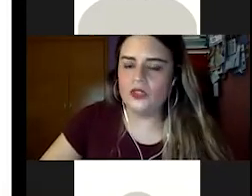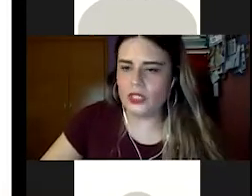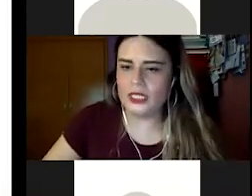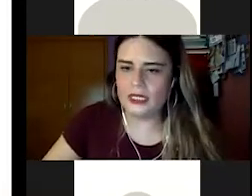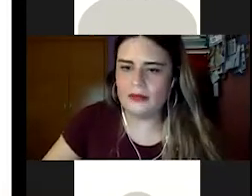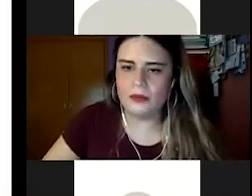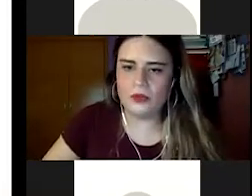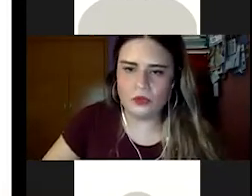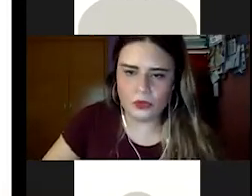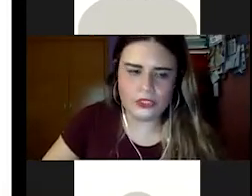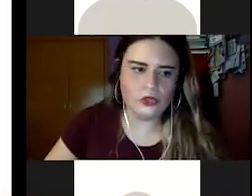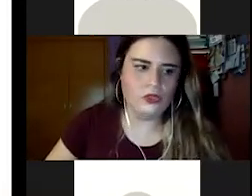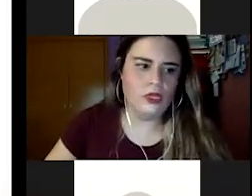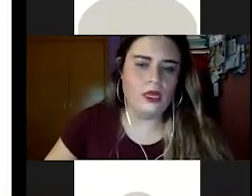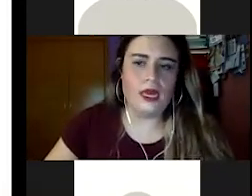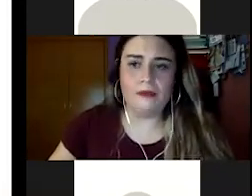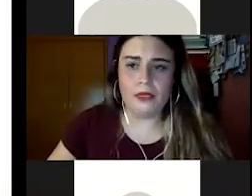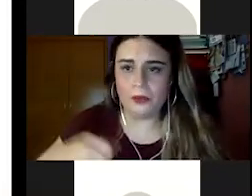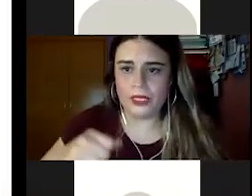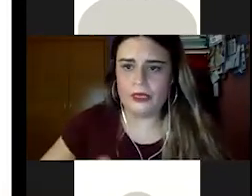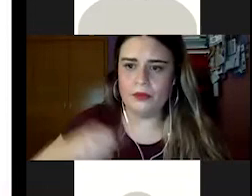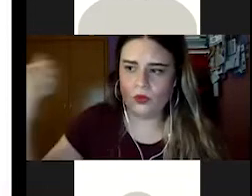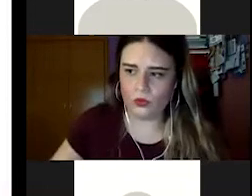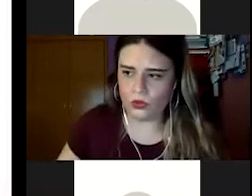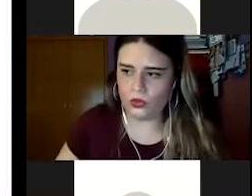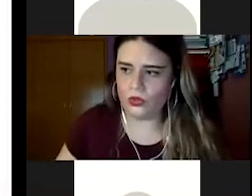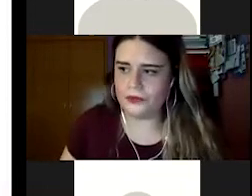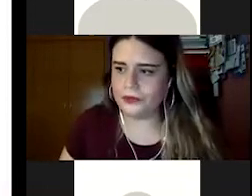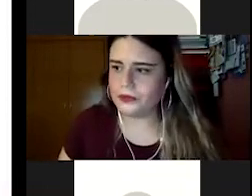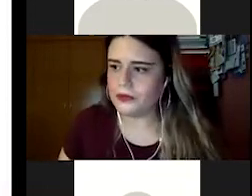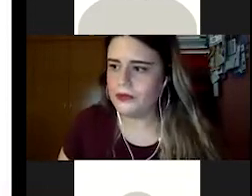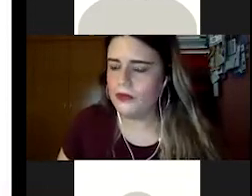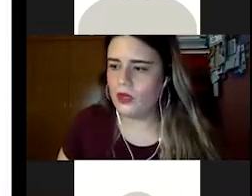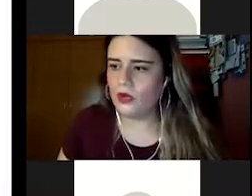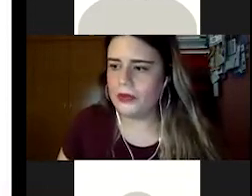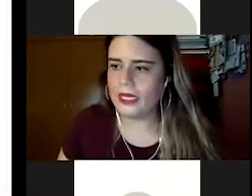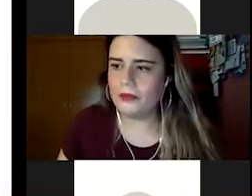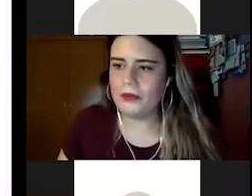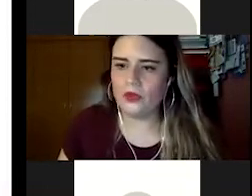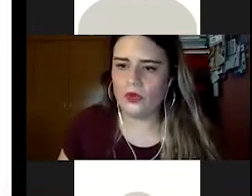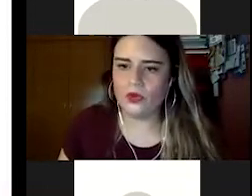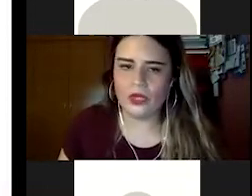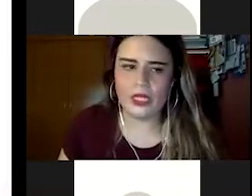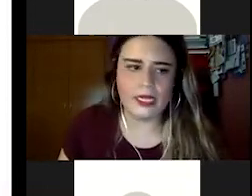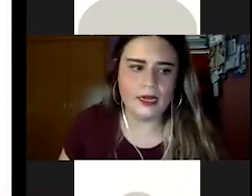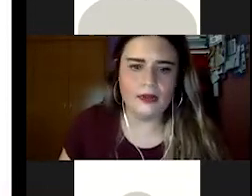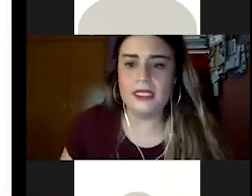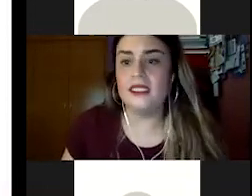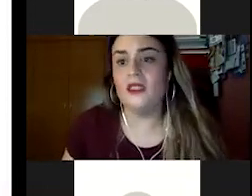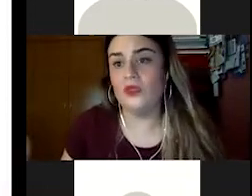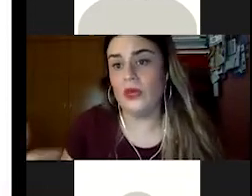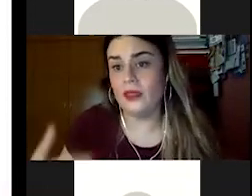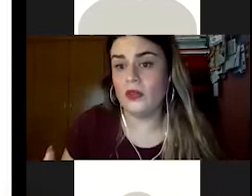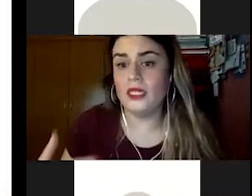la sociedad civil, por supuesto. A mí, por ejemplo, junto con mi equipo me tocó coordinar a más